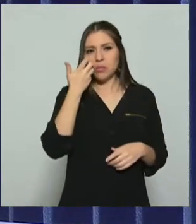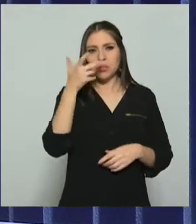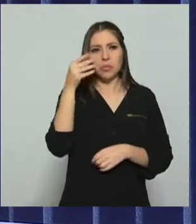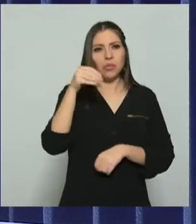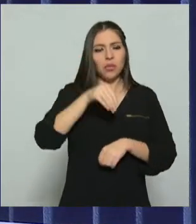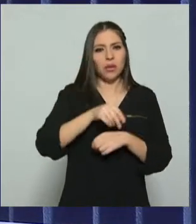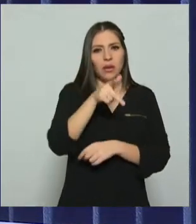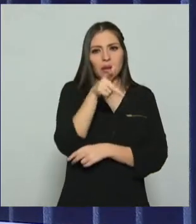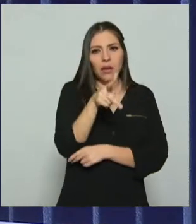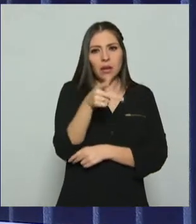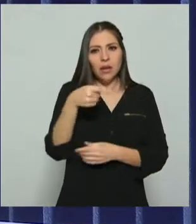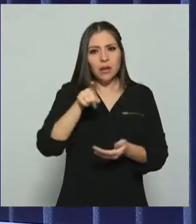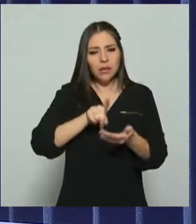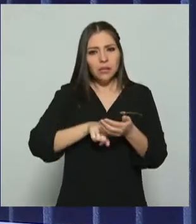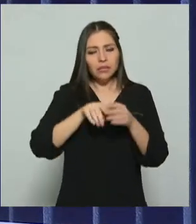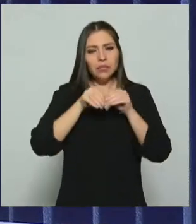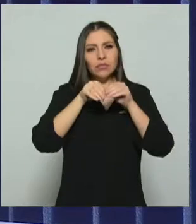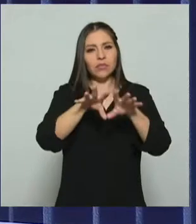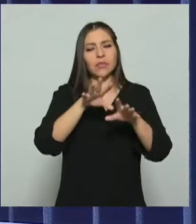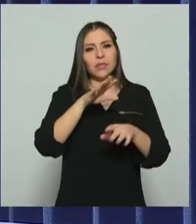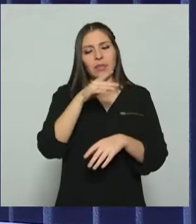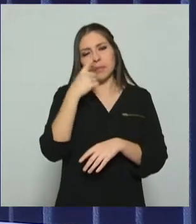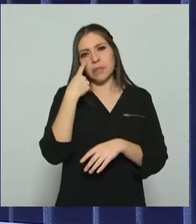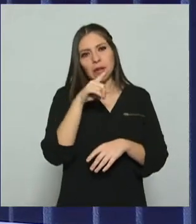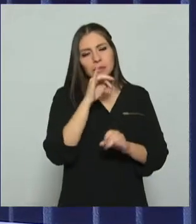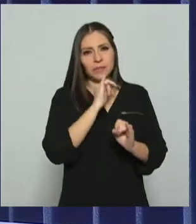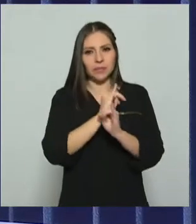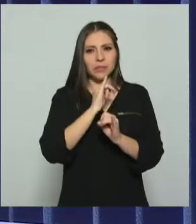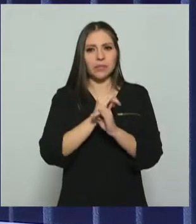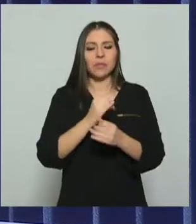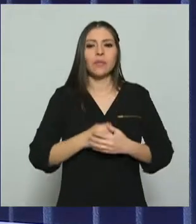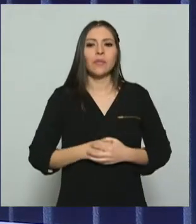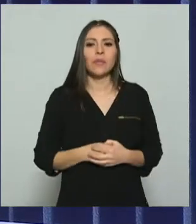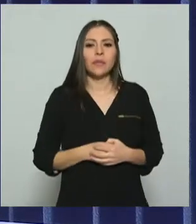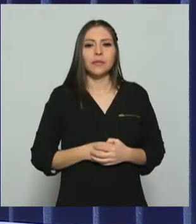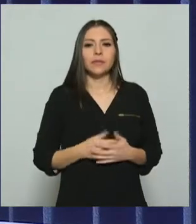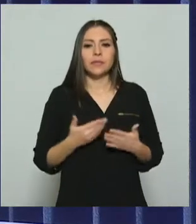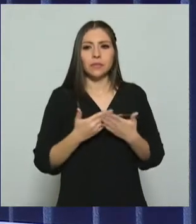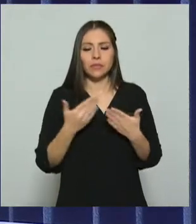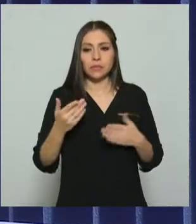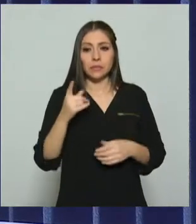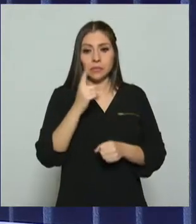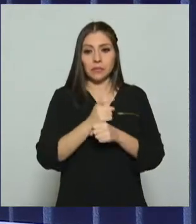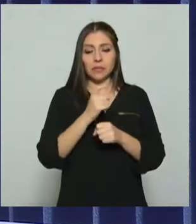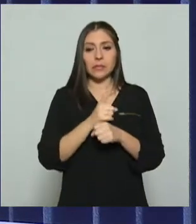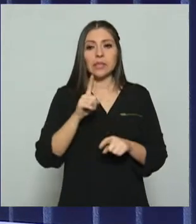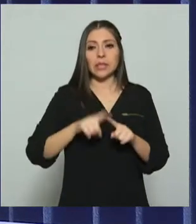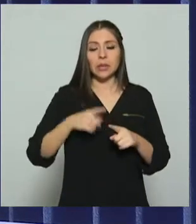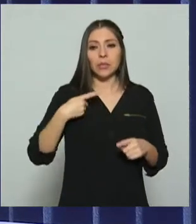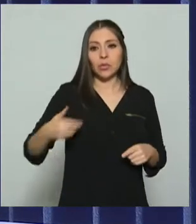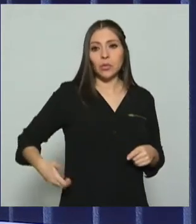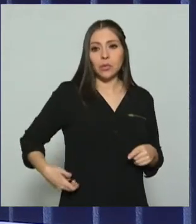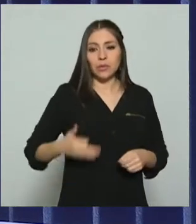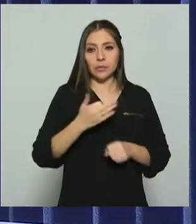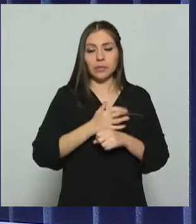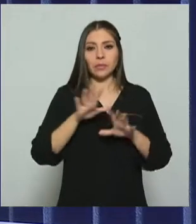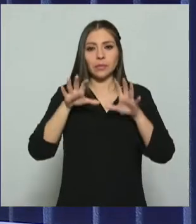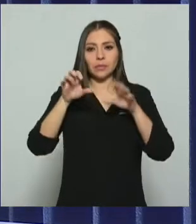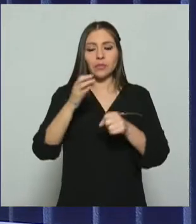estas imágenes en estas plataformas. Para hablar del primer inculpado que ya cayó, ya fue en este